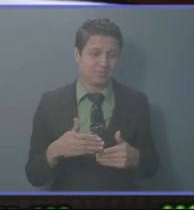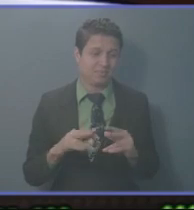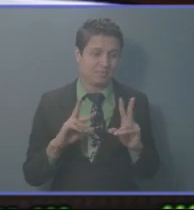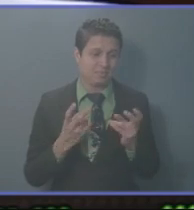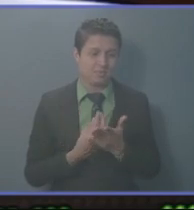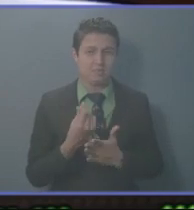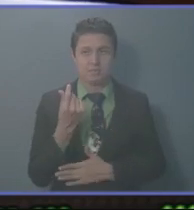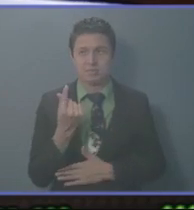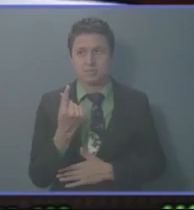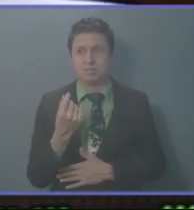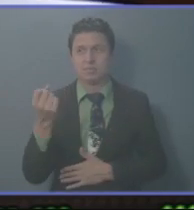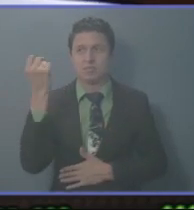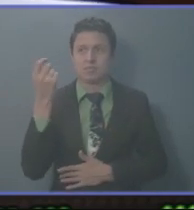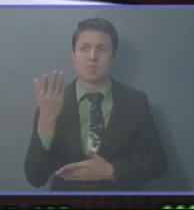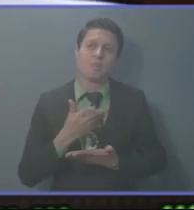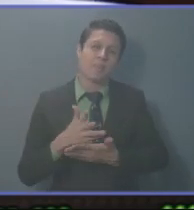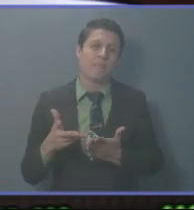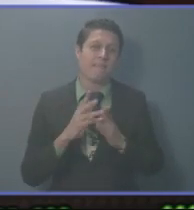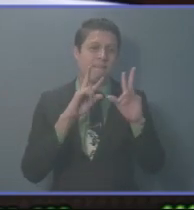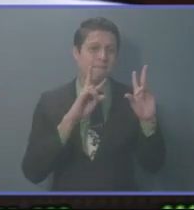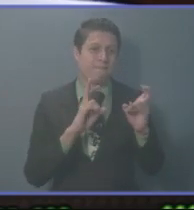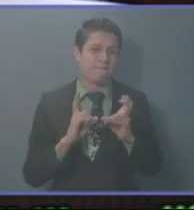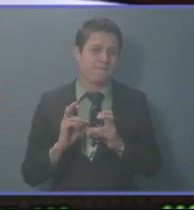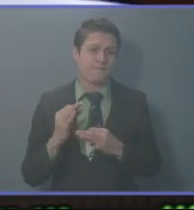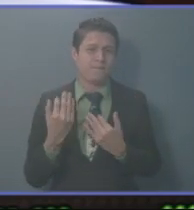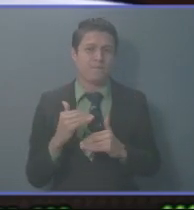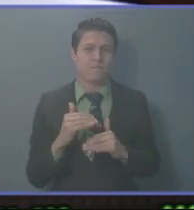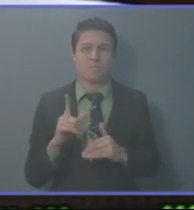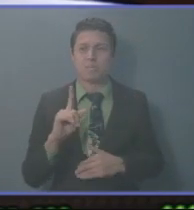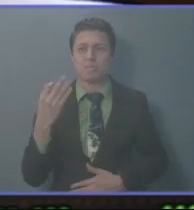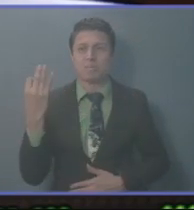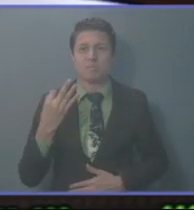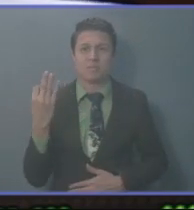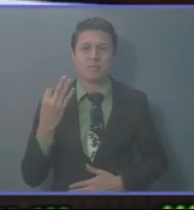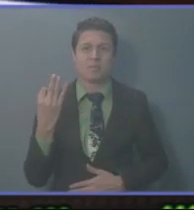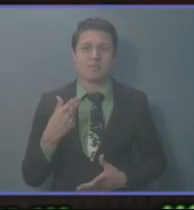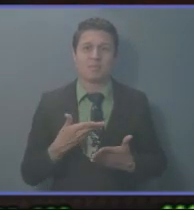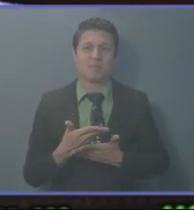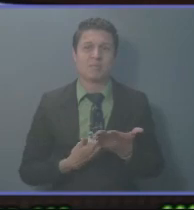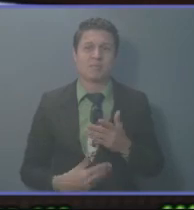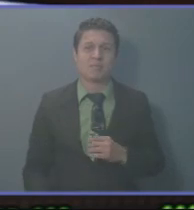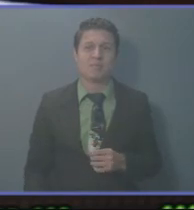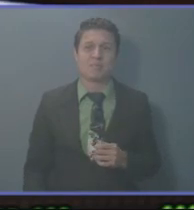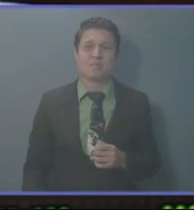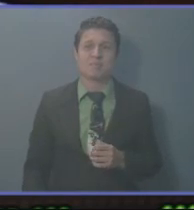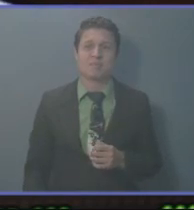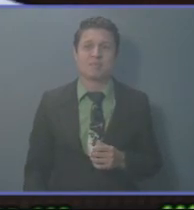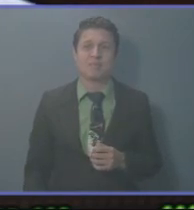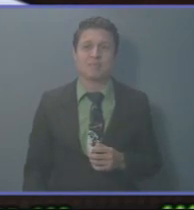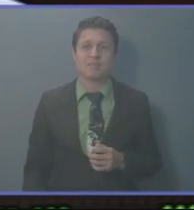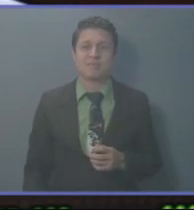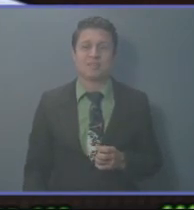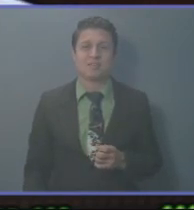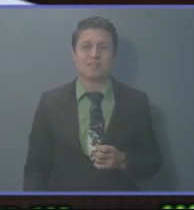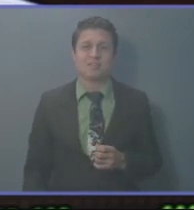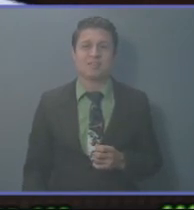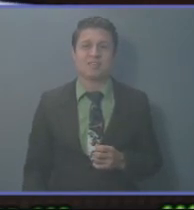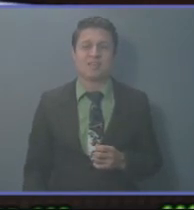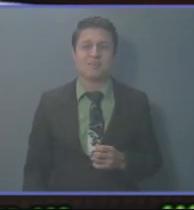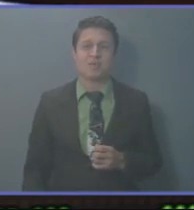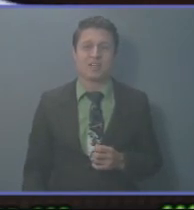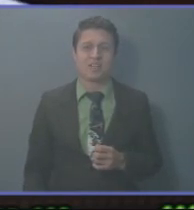es conveniente remover toda restricción crediticia innecesaria. También se refleja constancia que